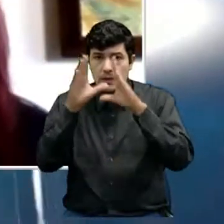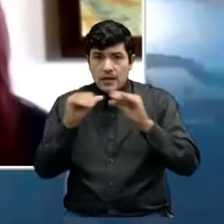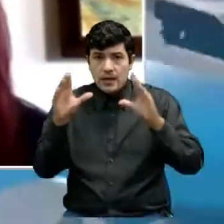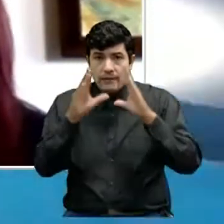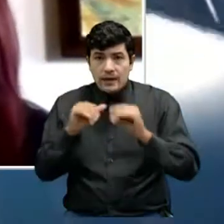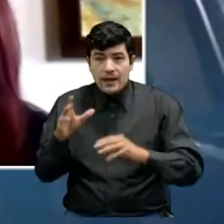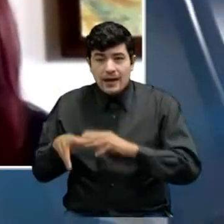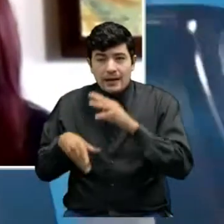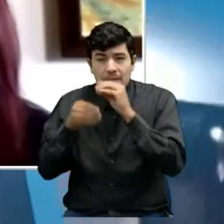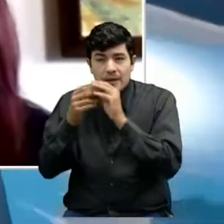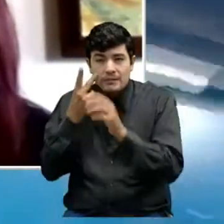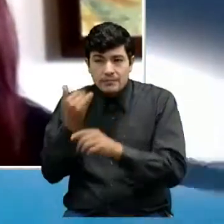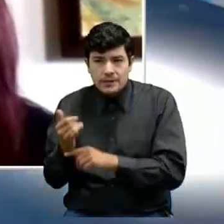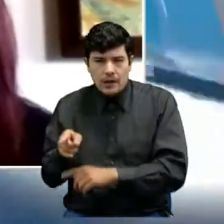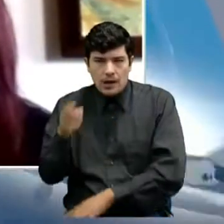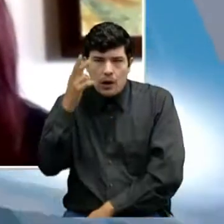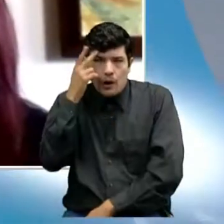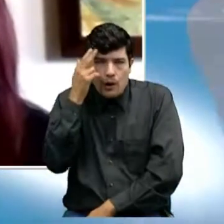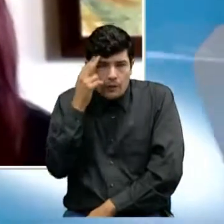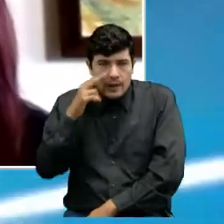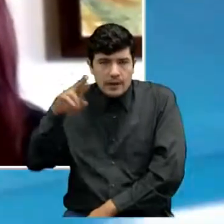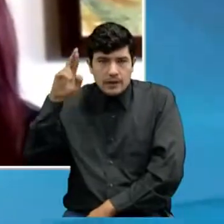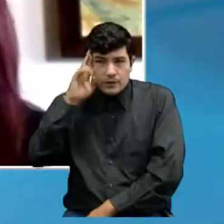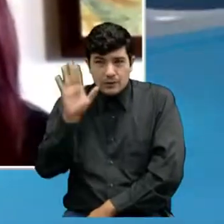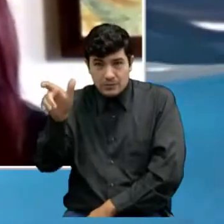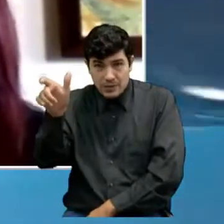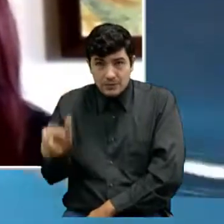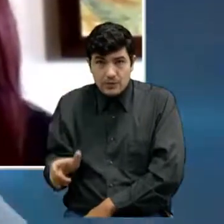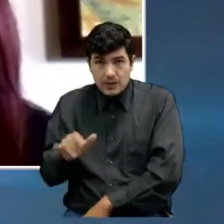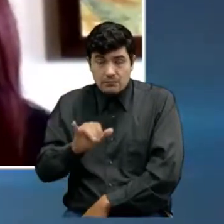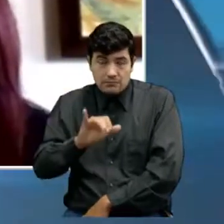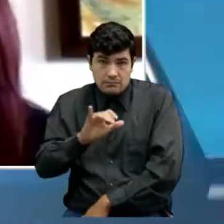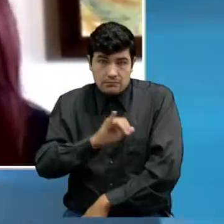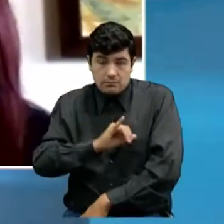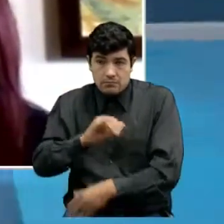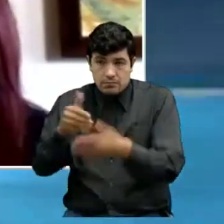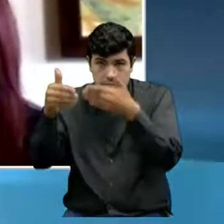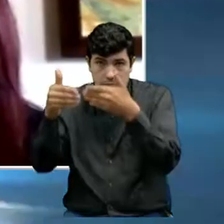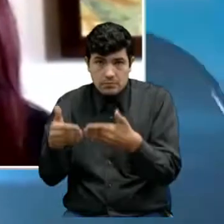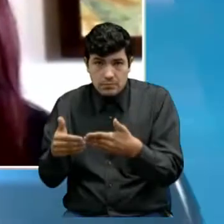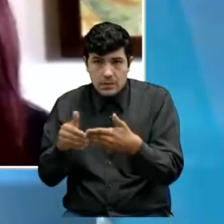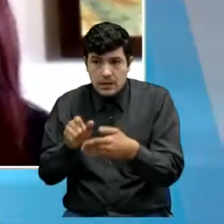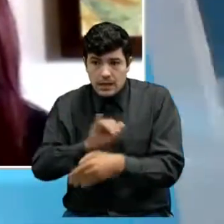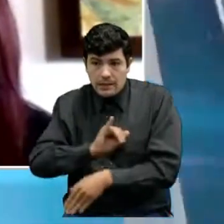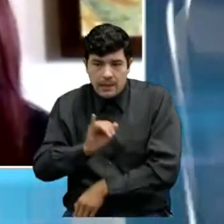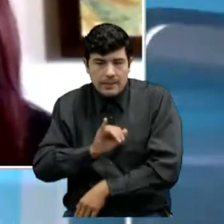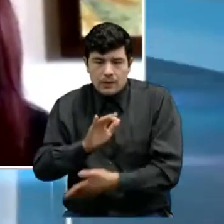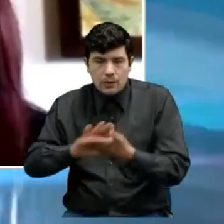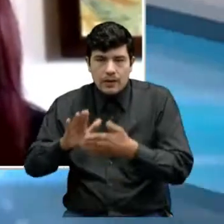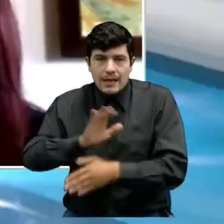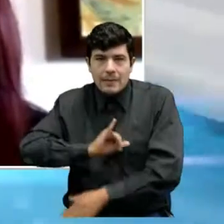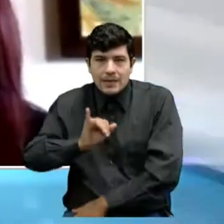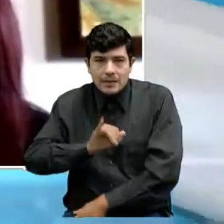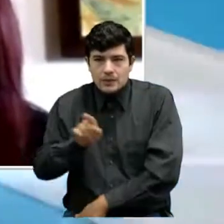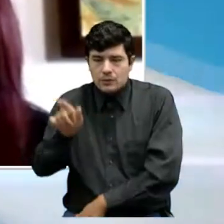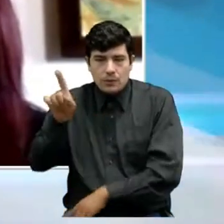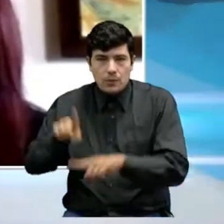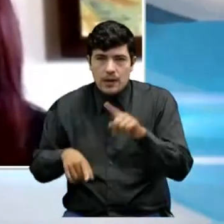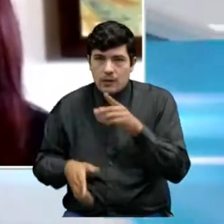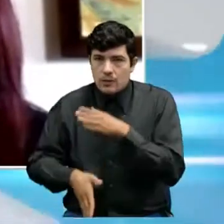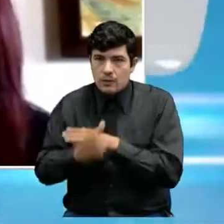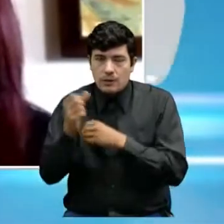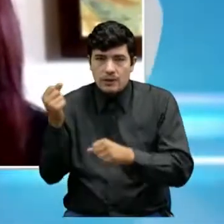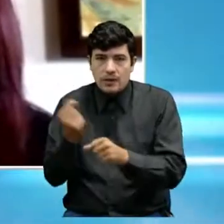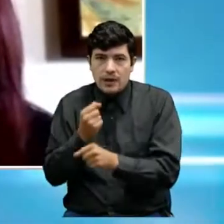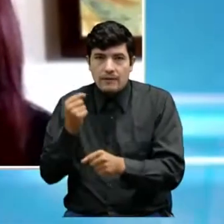navideña, ya que por obvias razones, por su incapacidad, no puede laborar normalmente. Tenemos